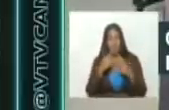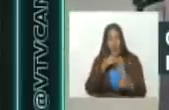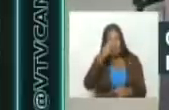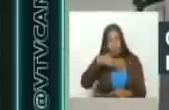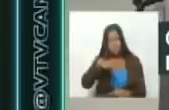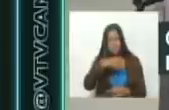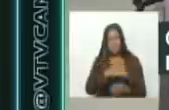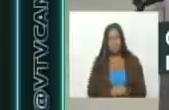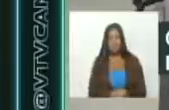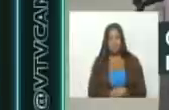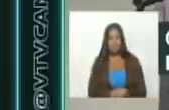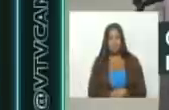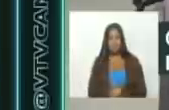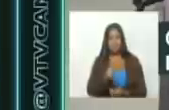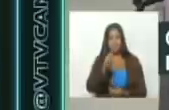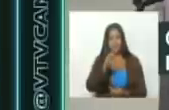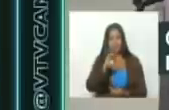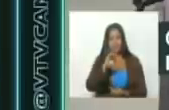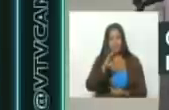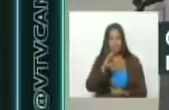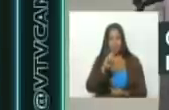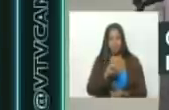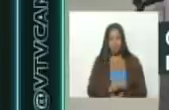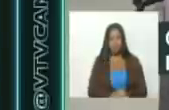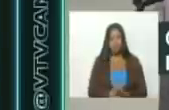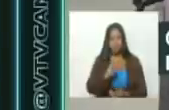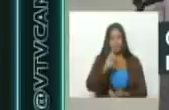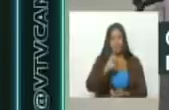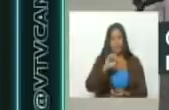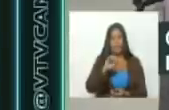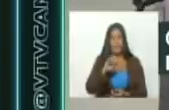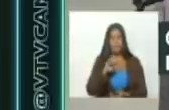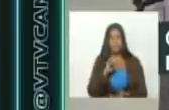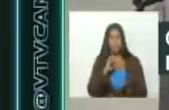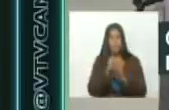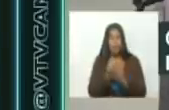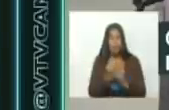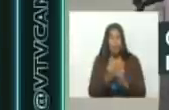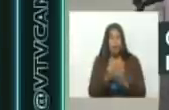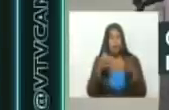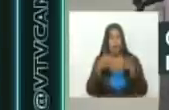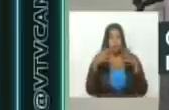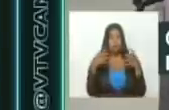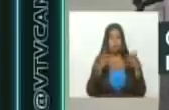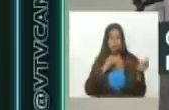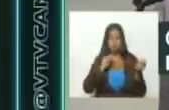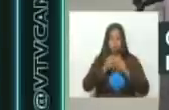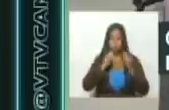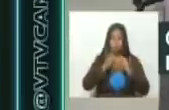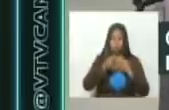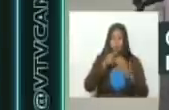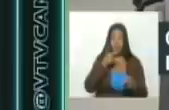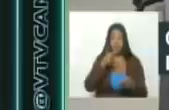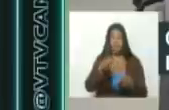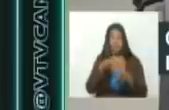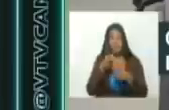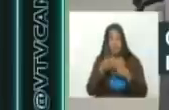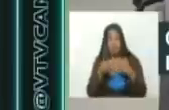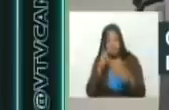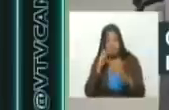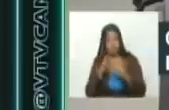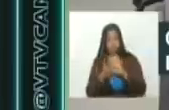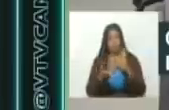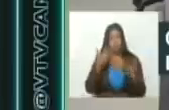pueblo. Y en lo tributario entra el impuesto a las grandes transacciones financieras, que entró en vigencia hace una semana, que generó